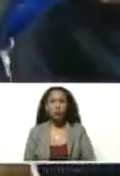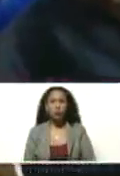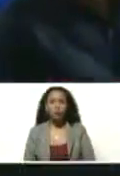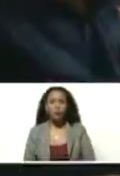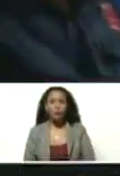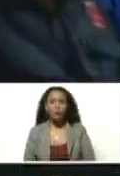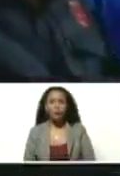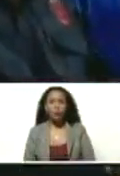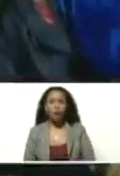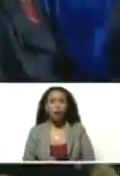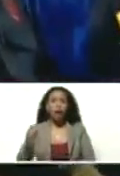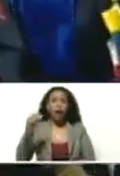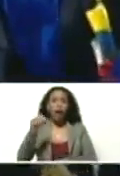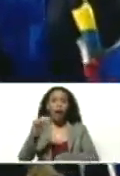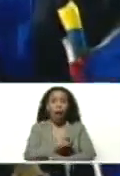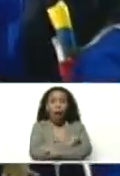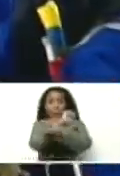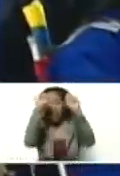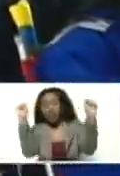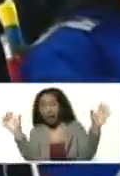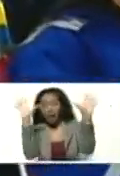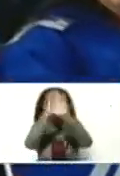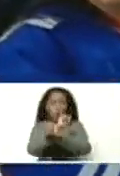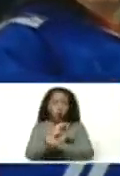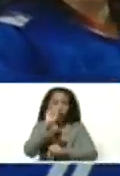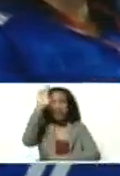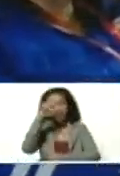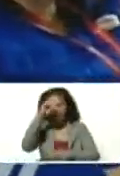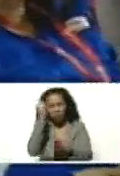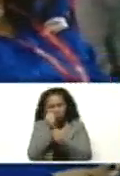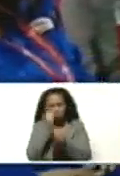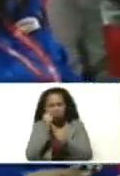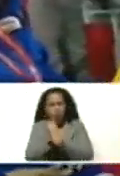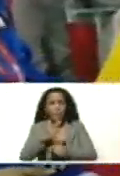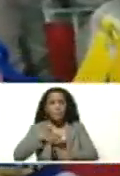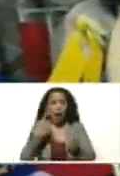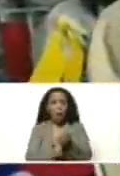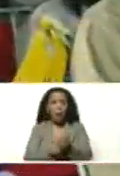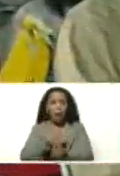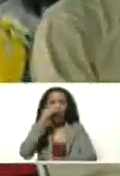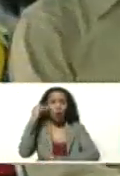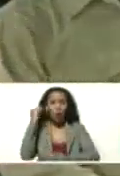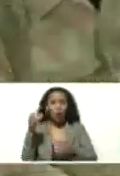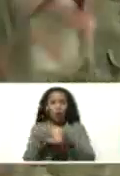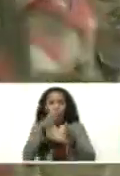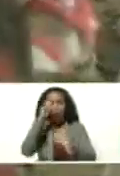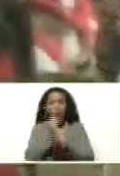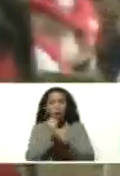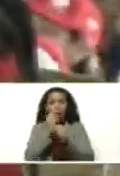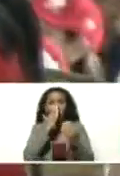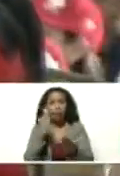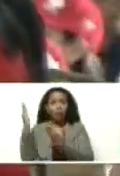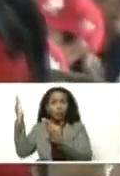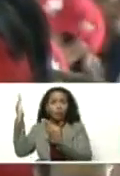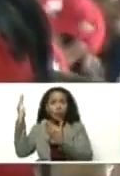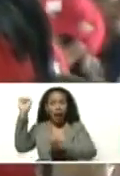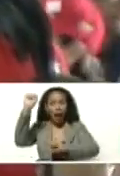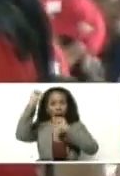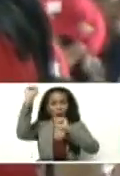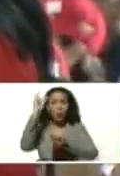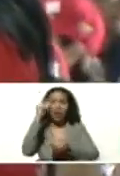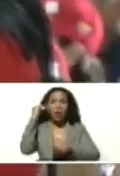Y día y noche lo hacemos, sin duda. Mis hermanos y hermanas de clase que están allá, héroes y heroínas